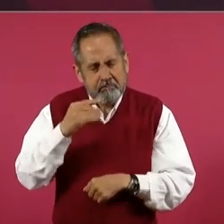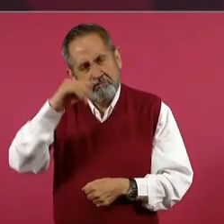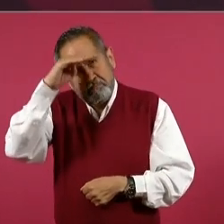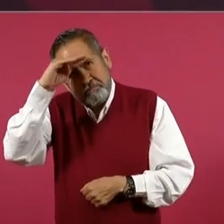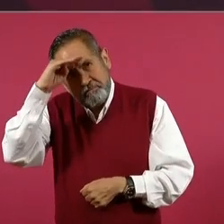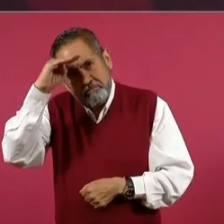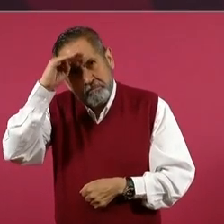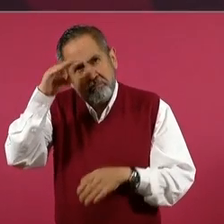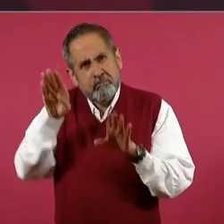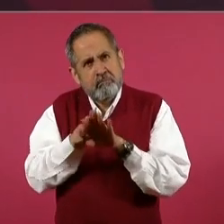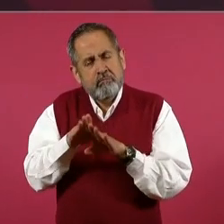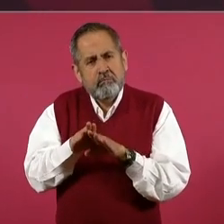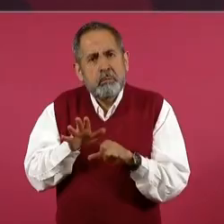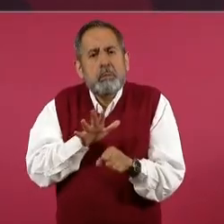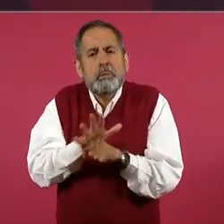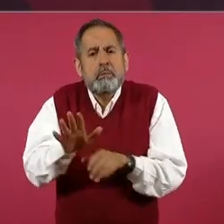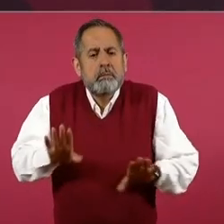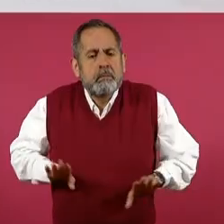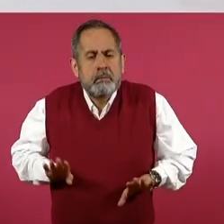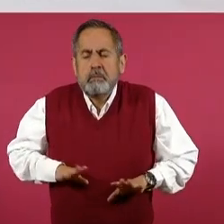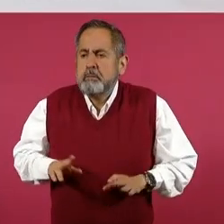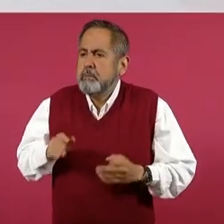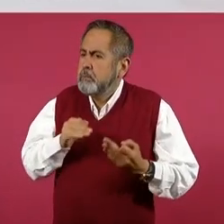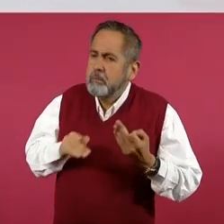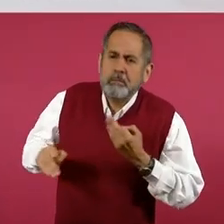pensando en el interés nacional,